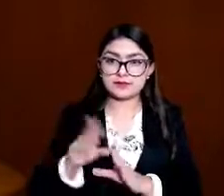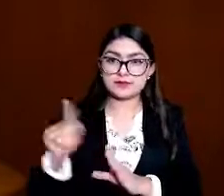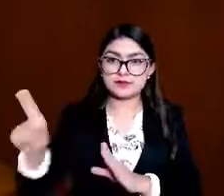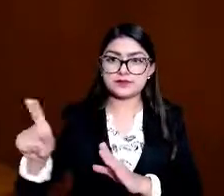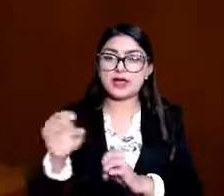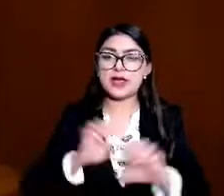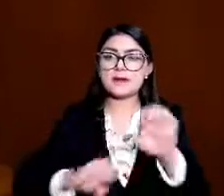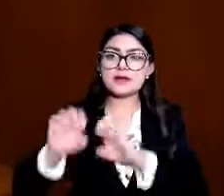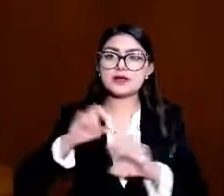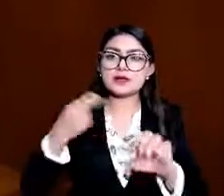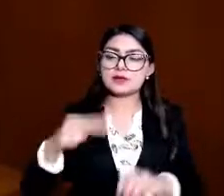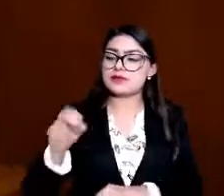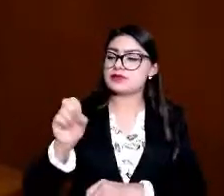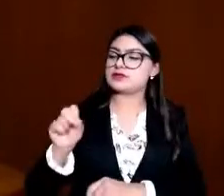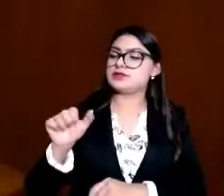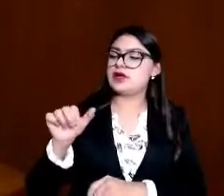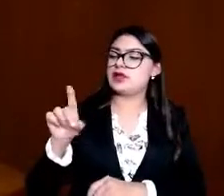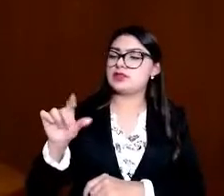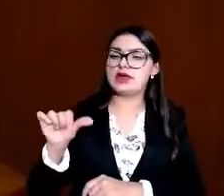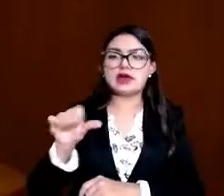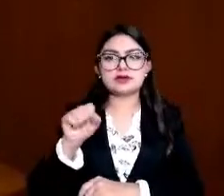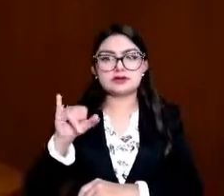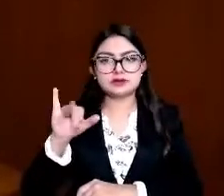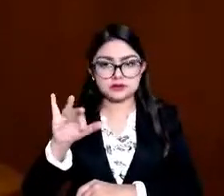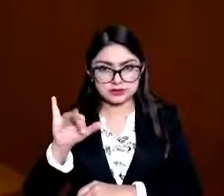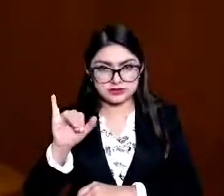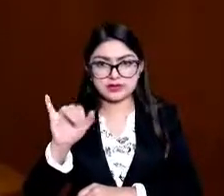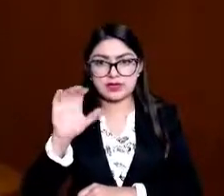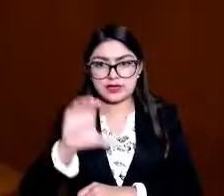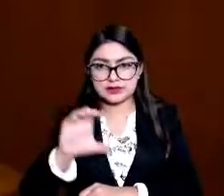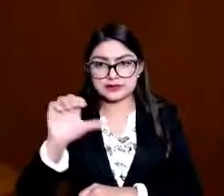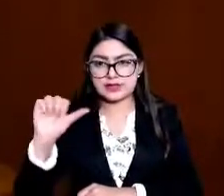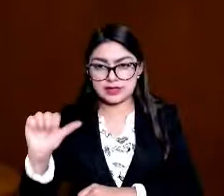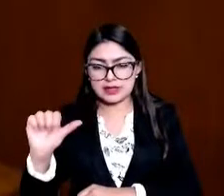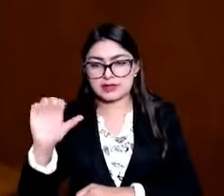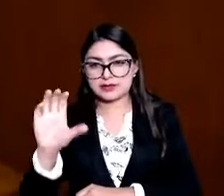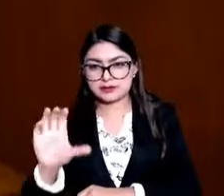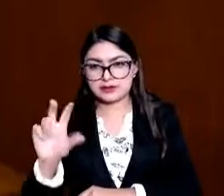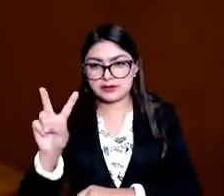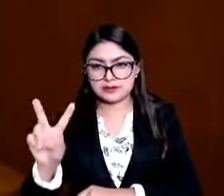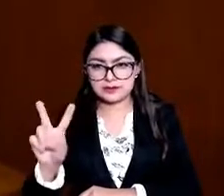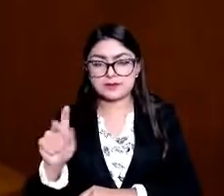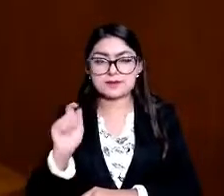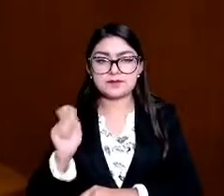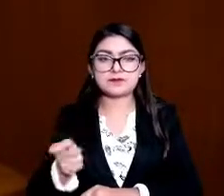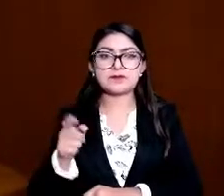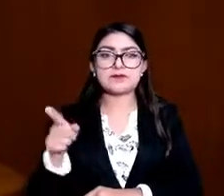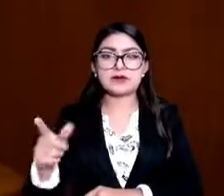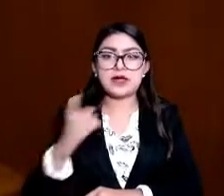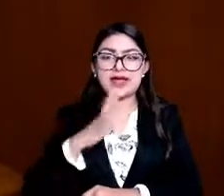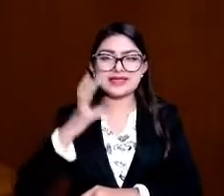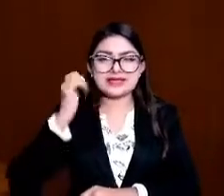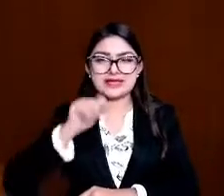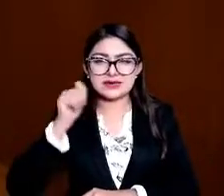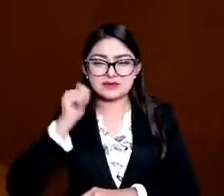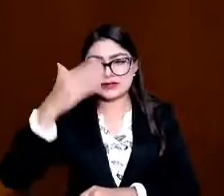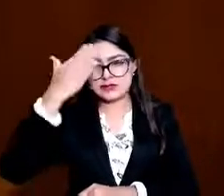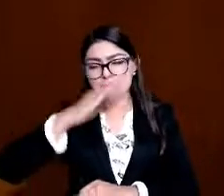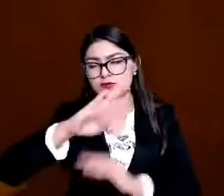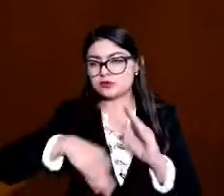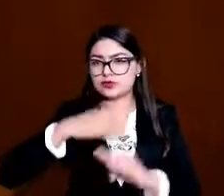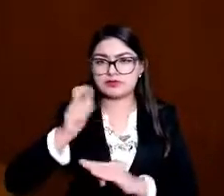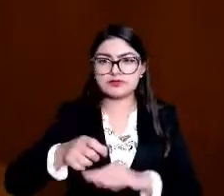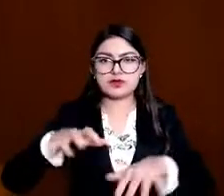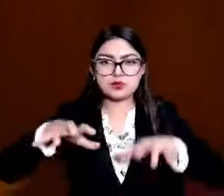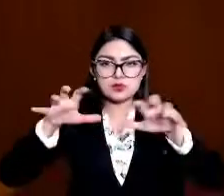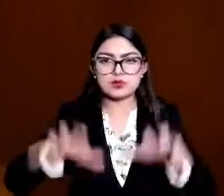SADCB. Año con año conocemos de historias sobre los daños que originan lluvias en esta temporada. Una de estas sucedieron